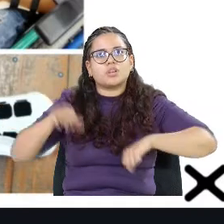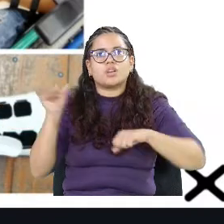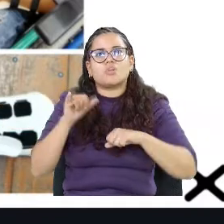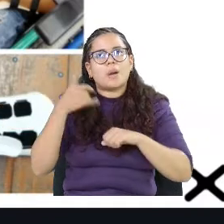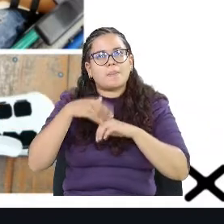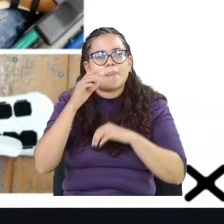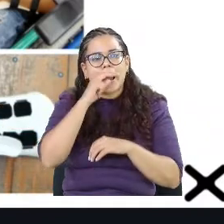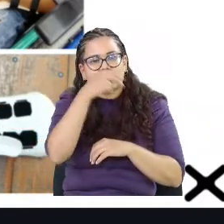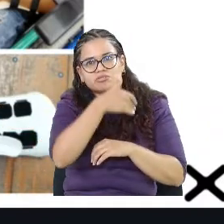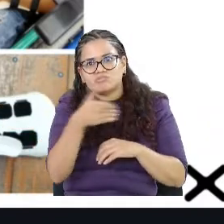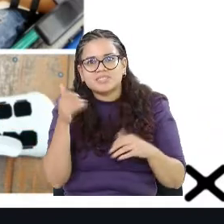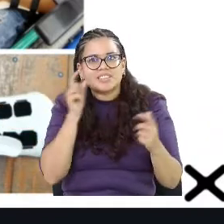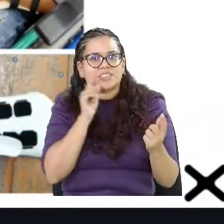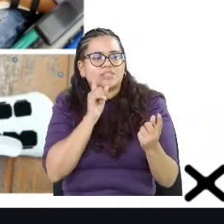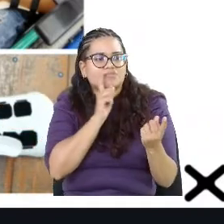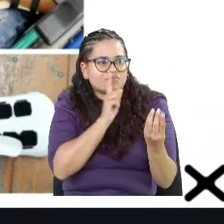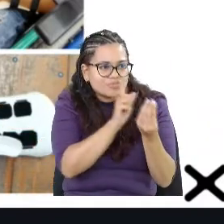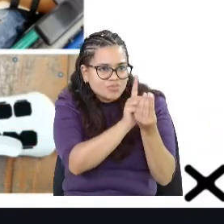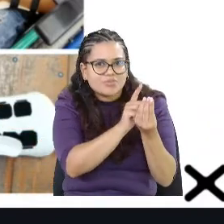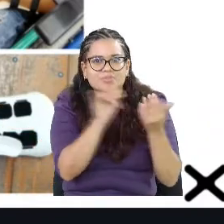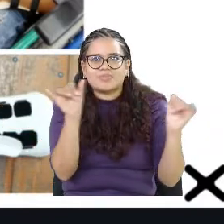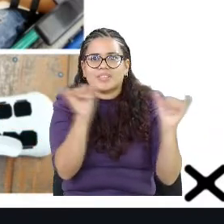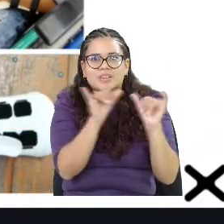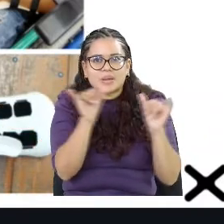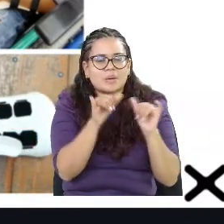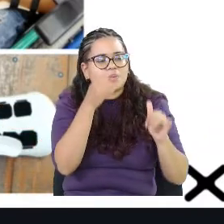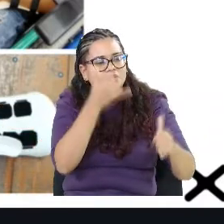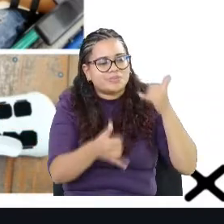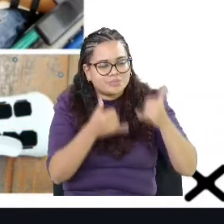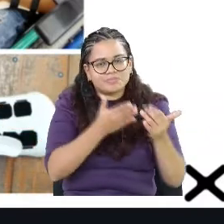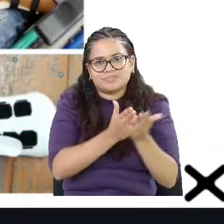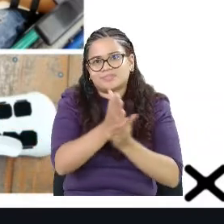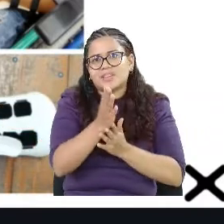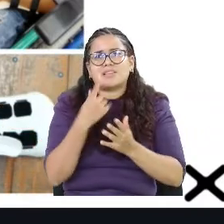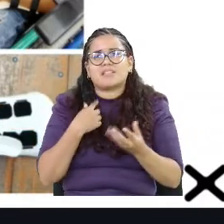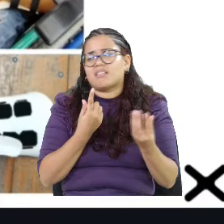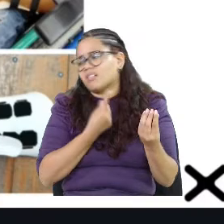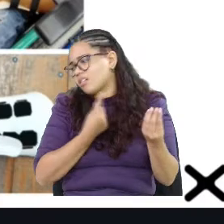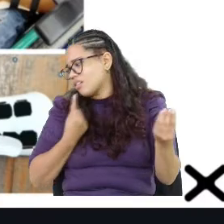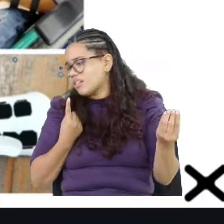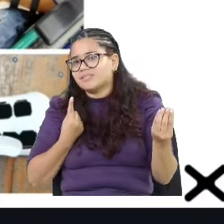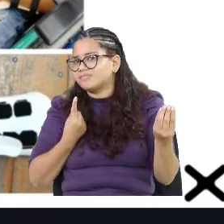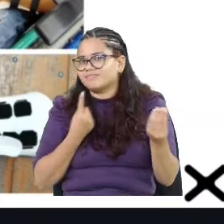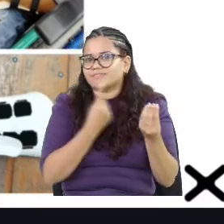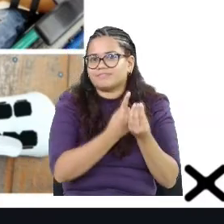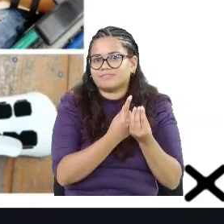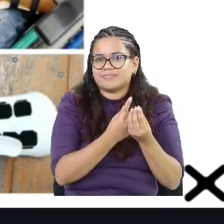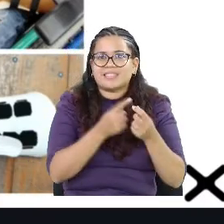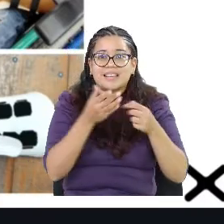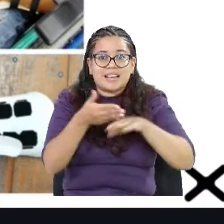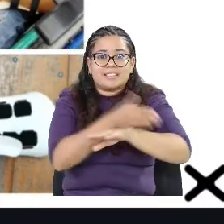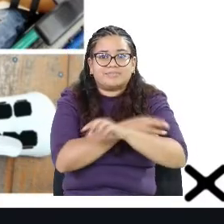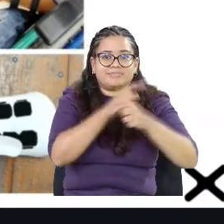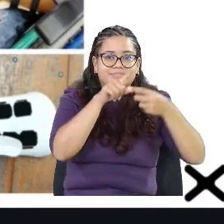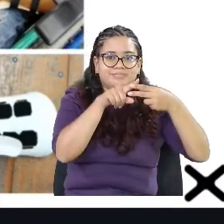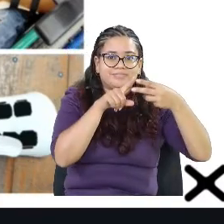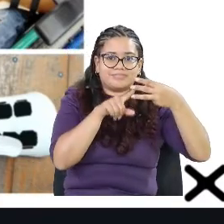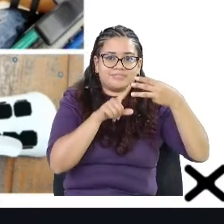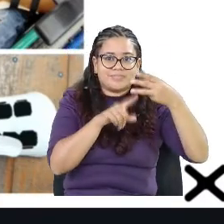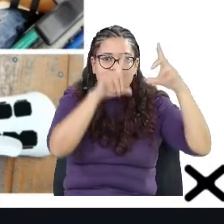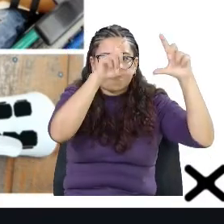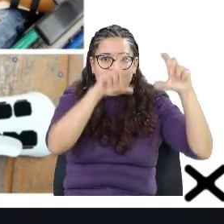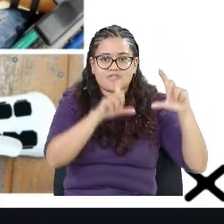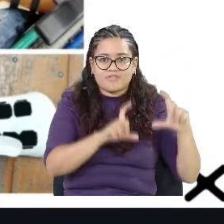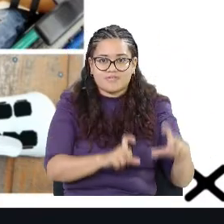más al resto de los niños y no sentirse aislados. Entonces, estas son las 3 diferentes órtesis en las que